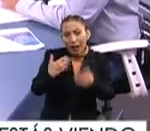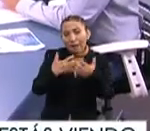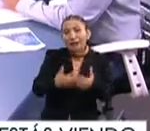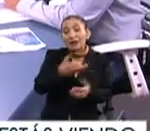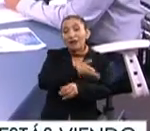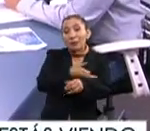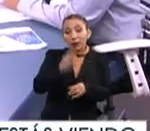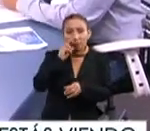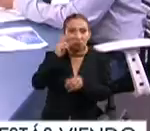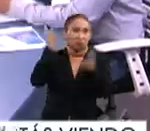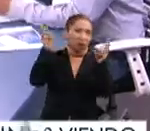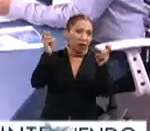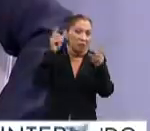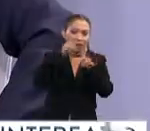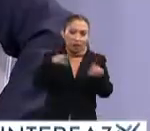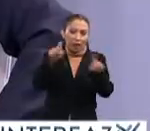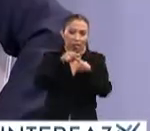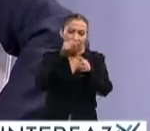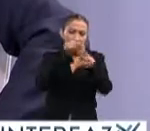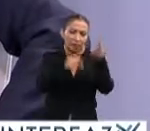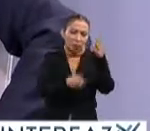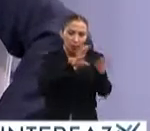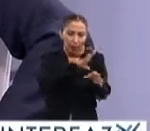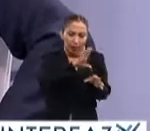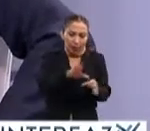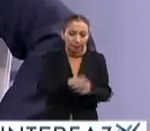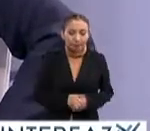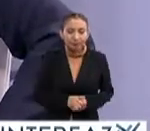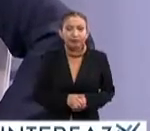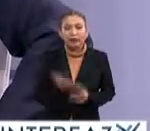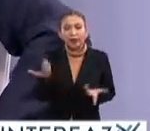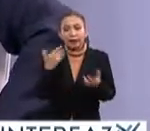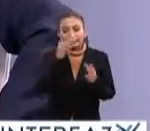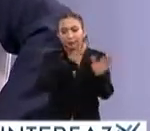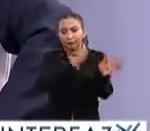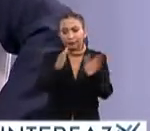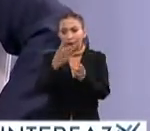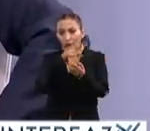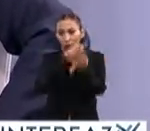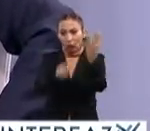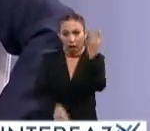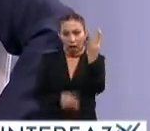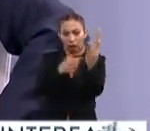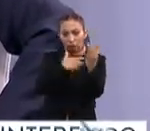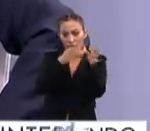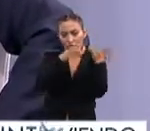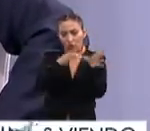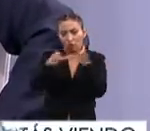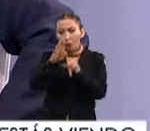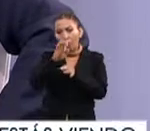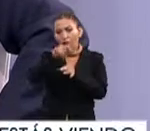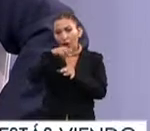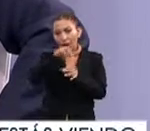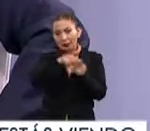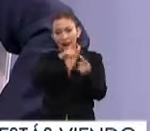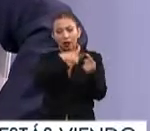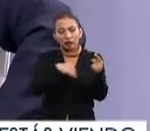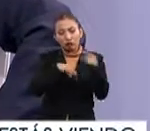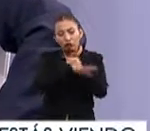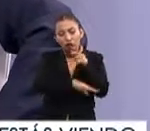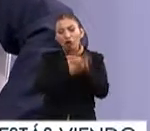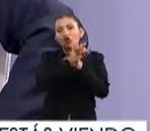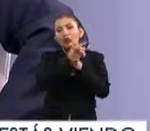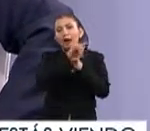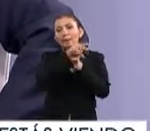y vemos temas diversos de forma general. Está dividido en cuatro grandes bloques. El primero es